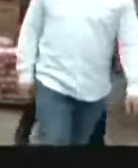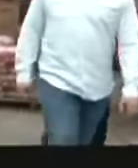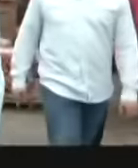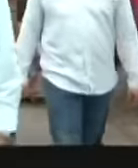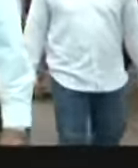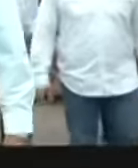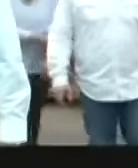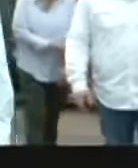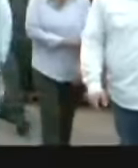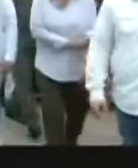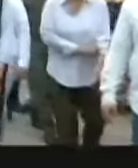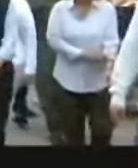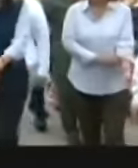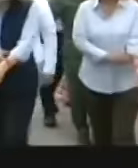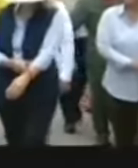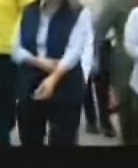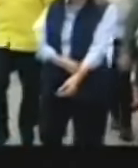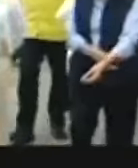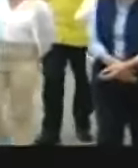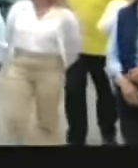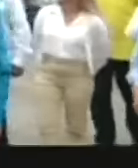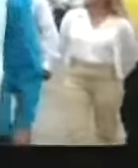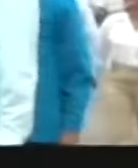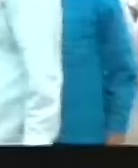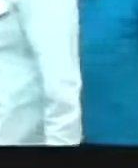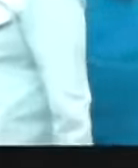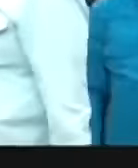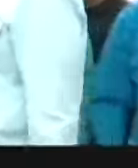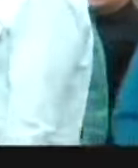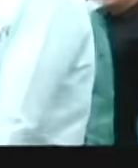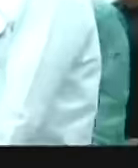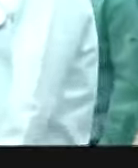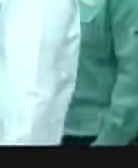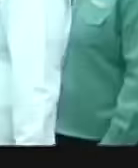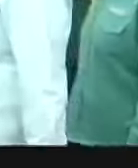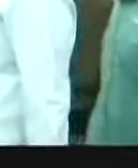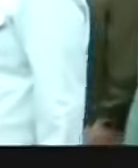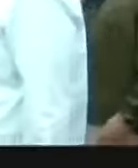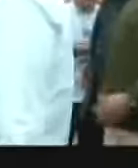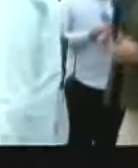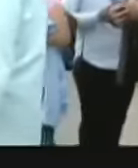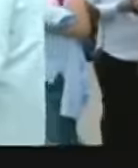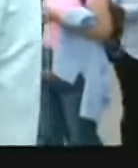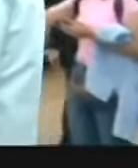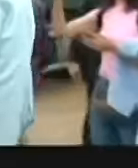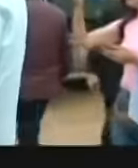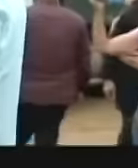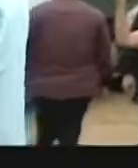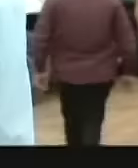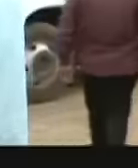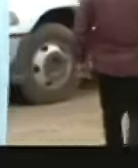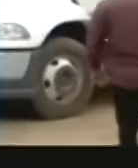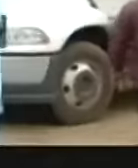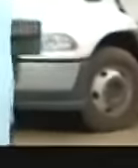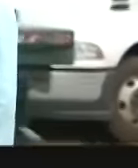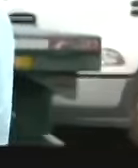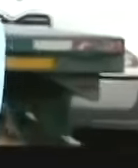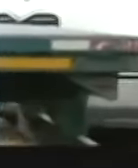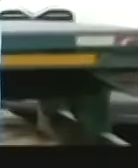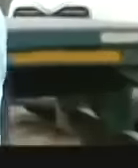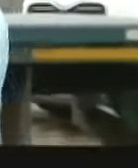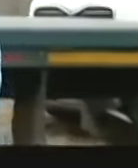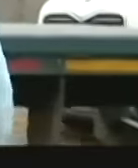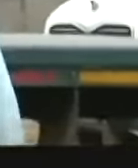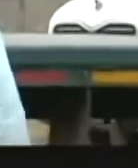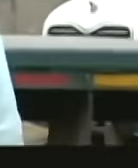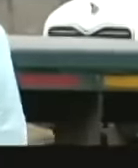también mostrar el crecimiento y la recuperación de la nación, destacando también el esfuerzo propio y el compromiso de todos los